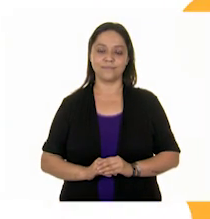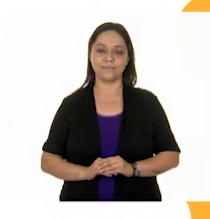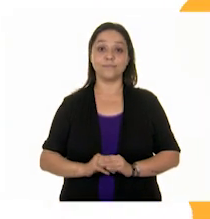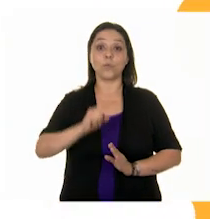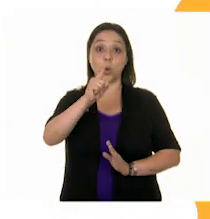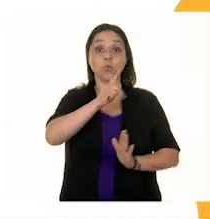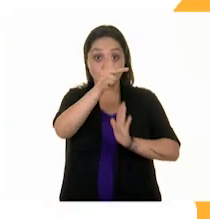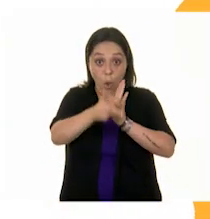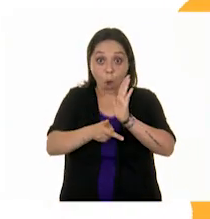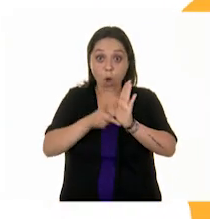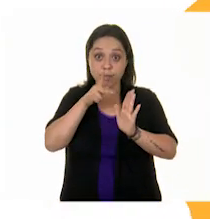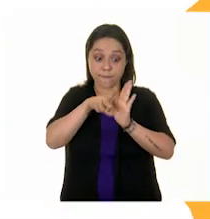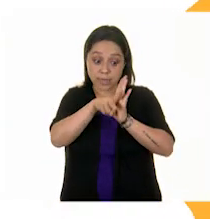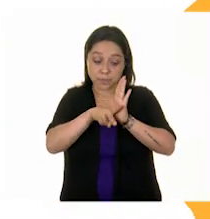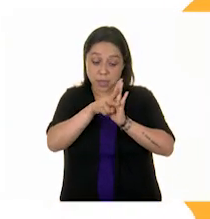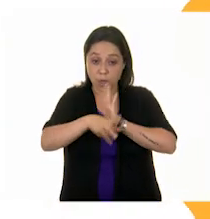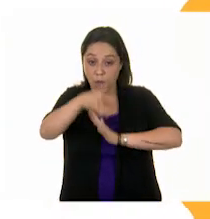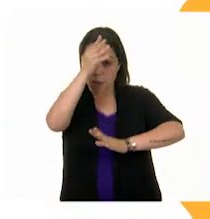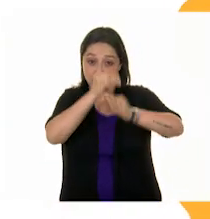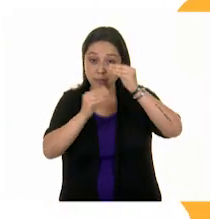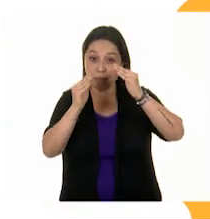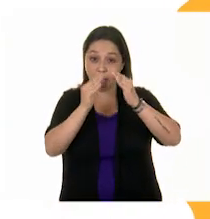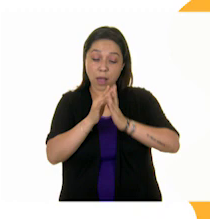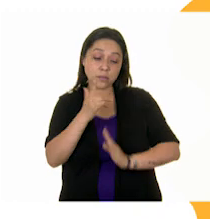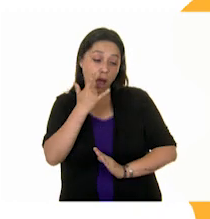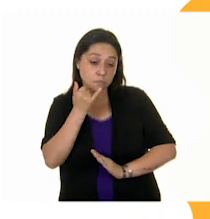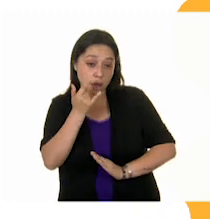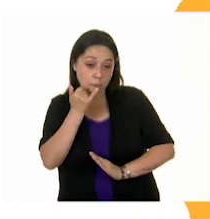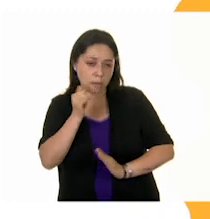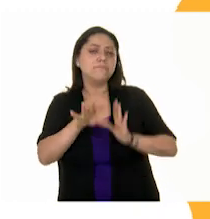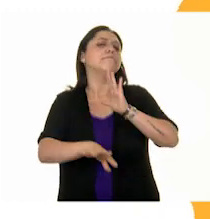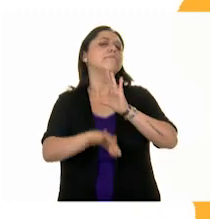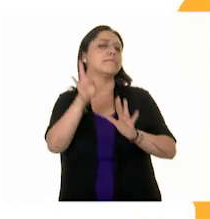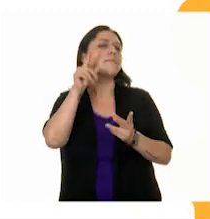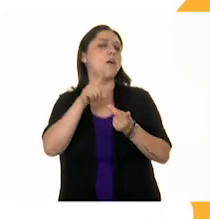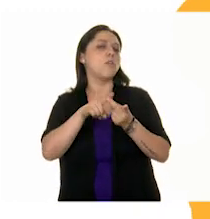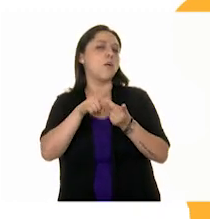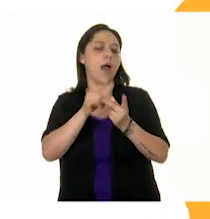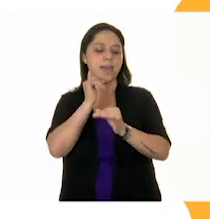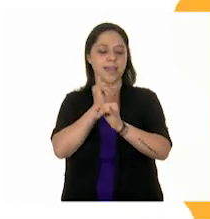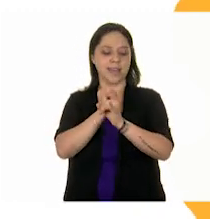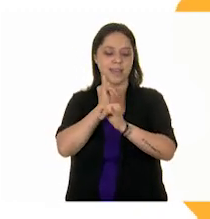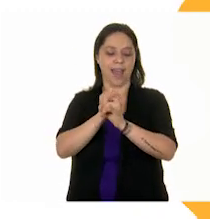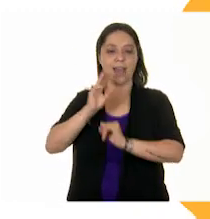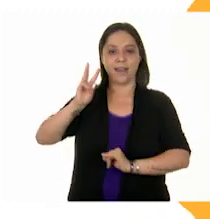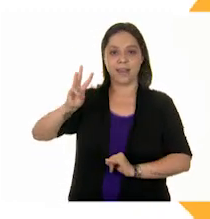Si quieres volver a ver los programas de Aprende en Casa, los puedes encontrar en la siguiente liga: